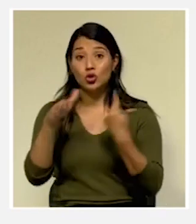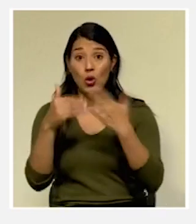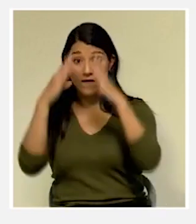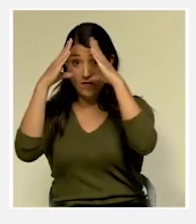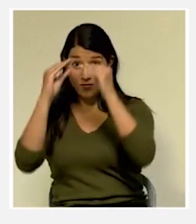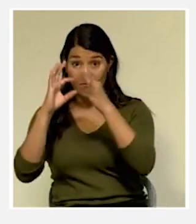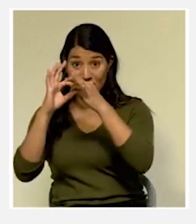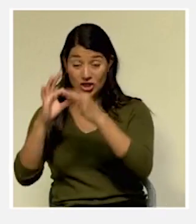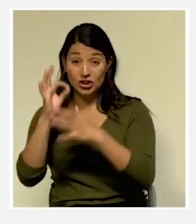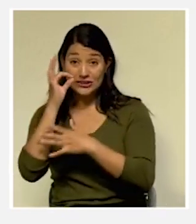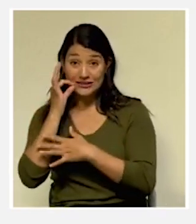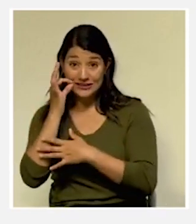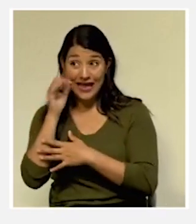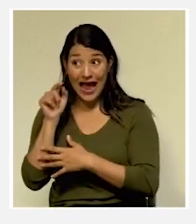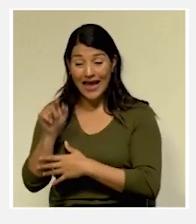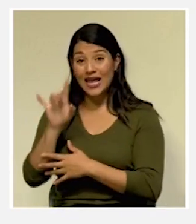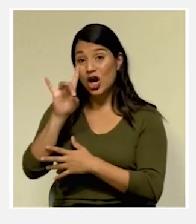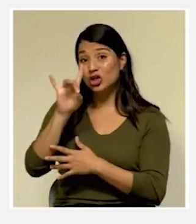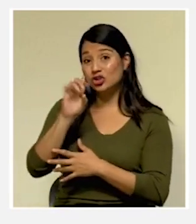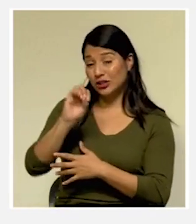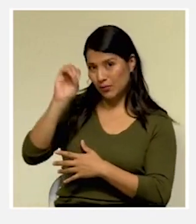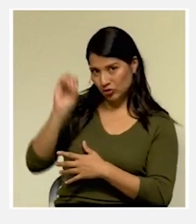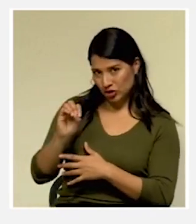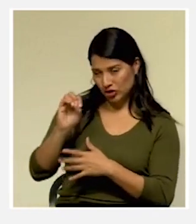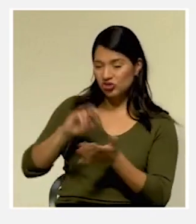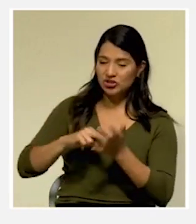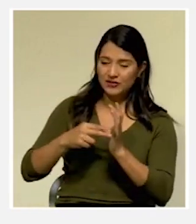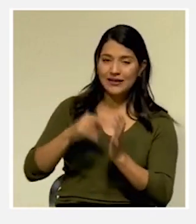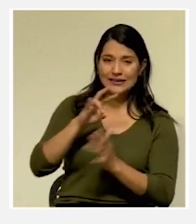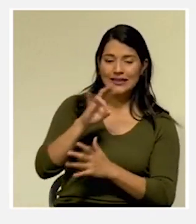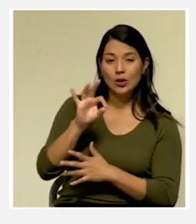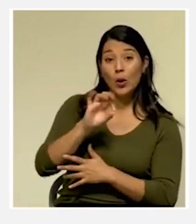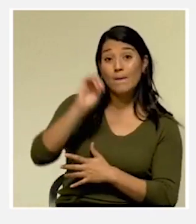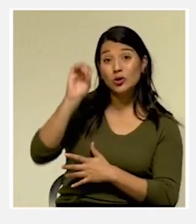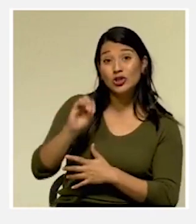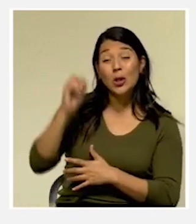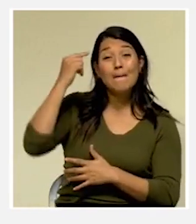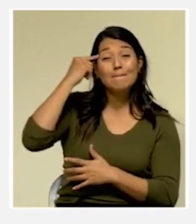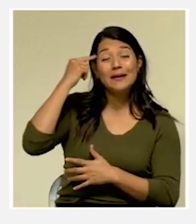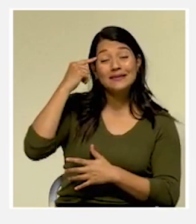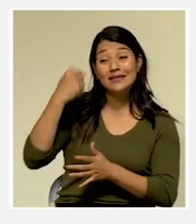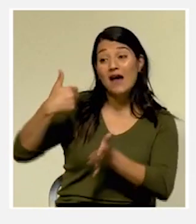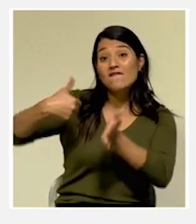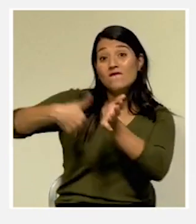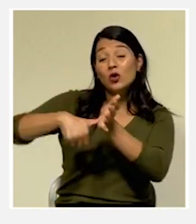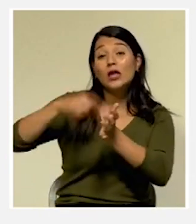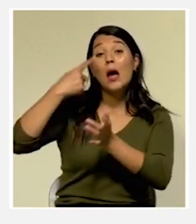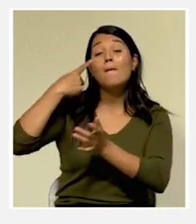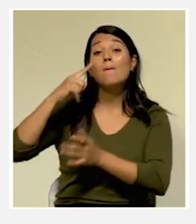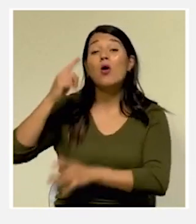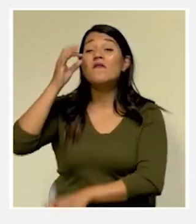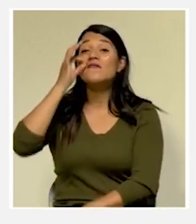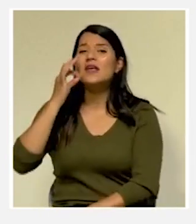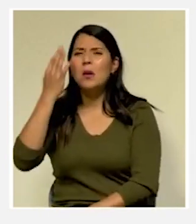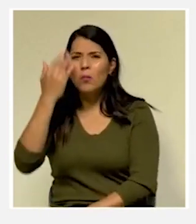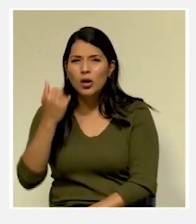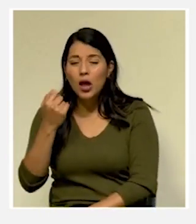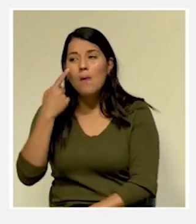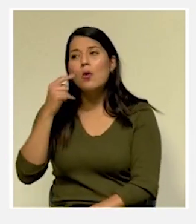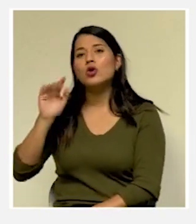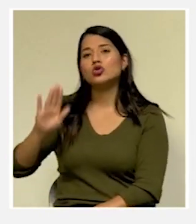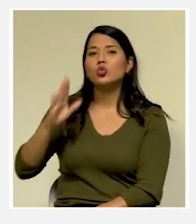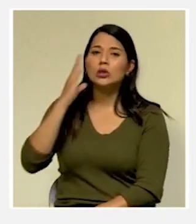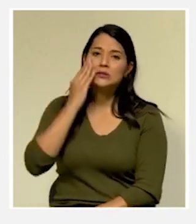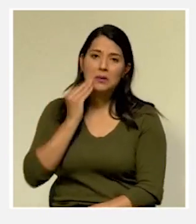El 80%, ¿verdad? Prácticamente un 79%, consideran que su voto por José María Figueres se debe a experiencia,